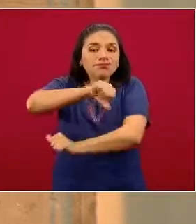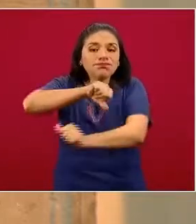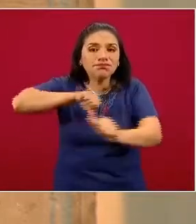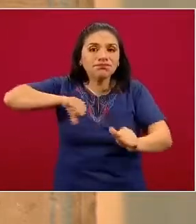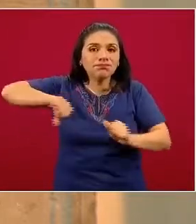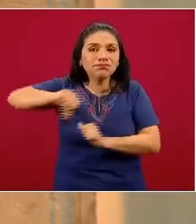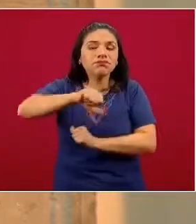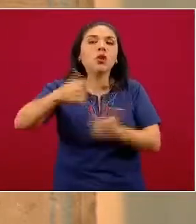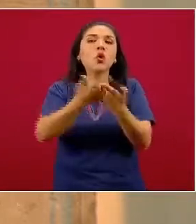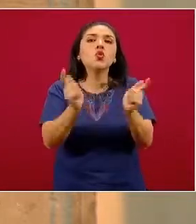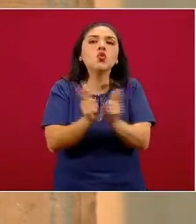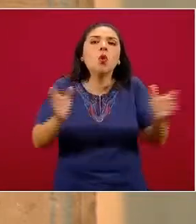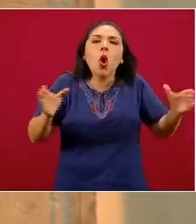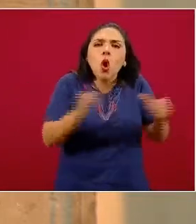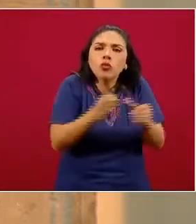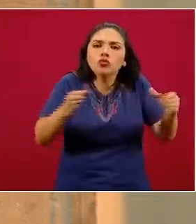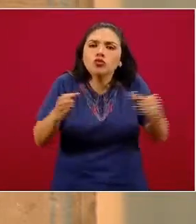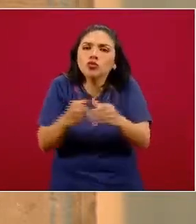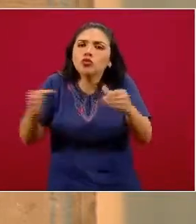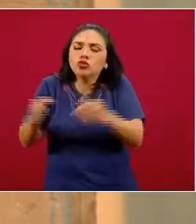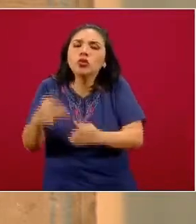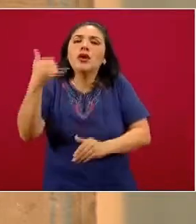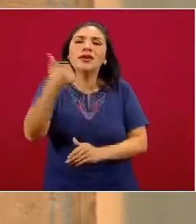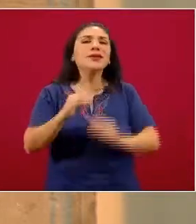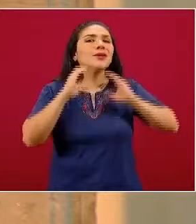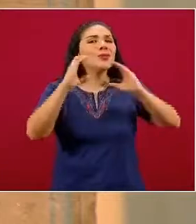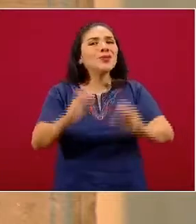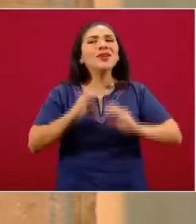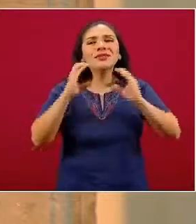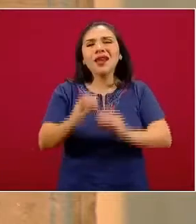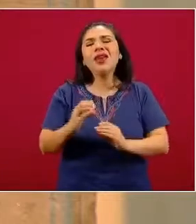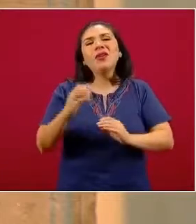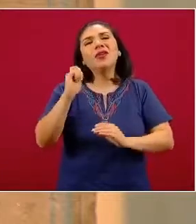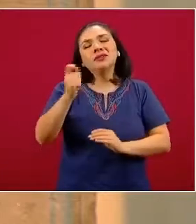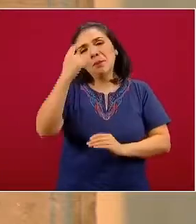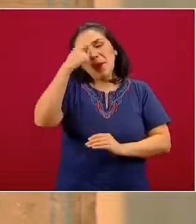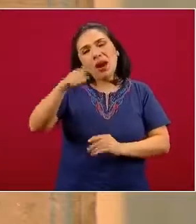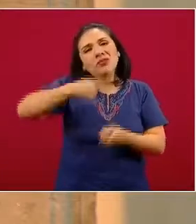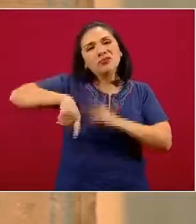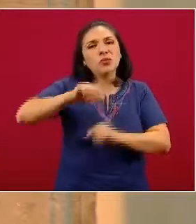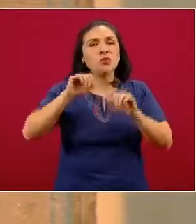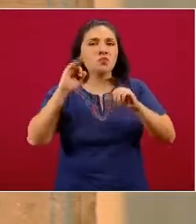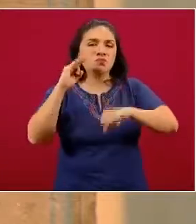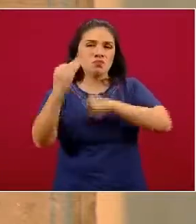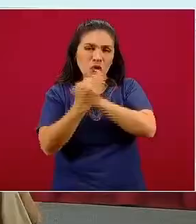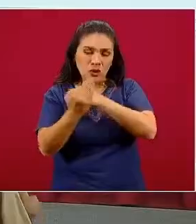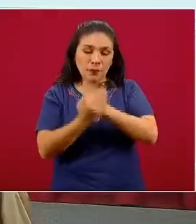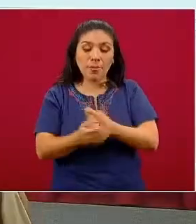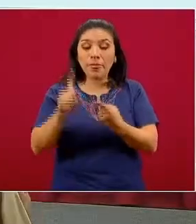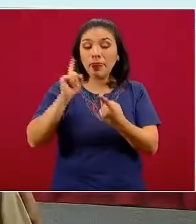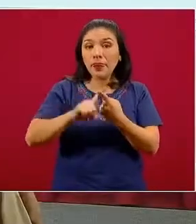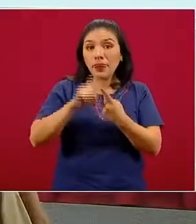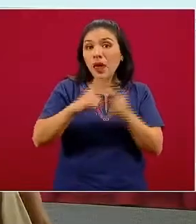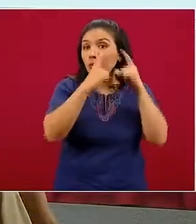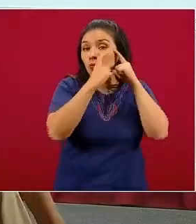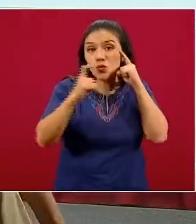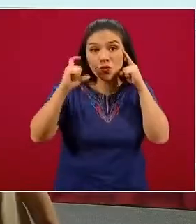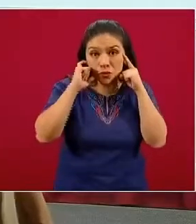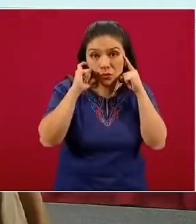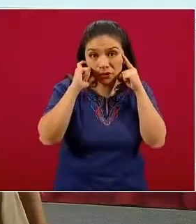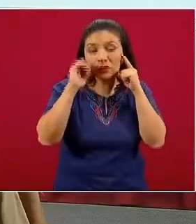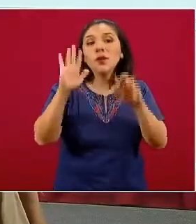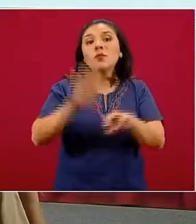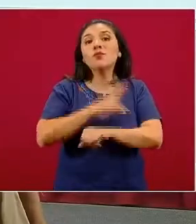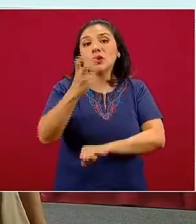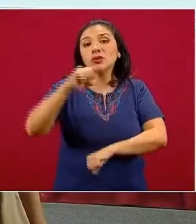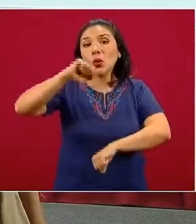en grupos pequeños y mantener las medidas generales de cuidado. Una de ellas es el cubrebocas y por